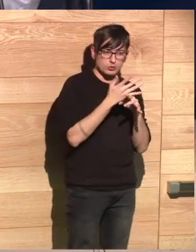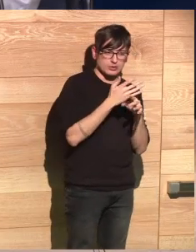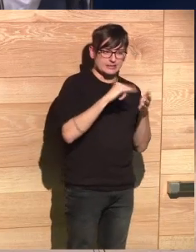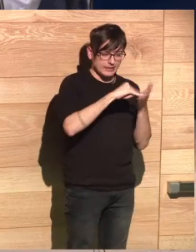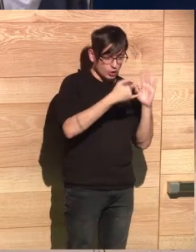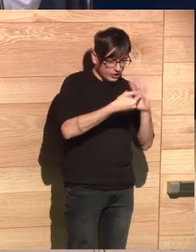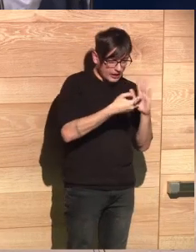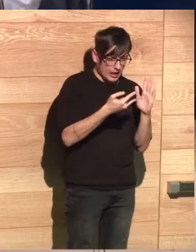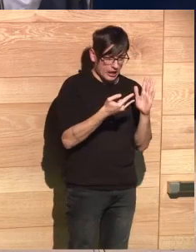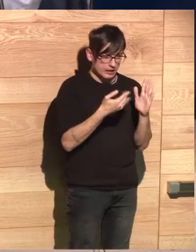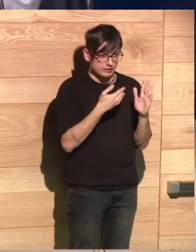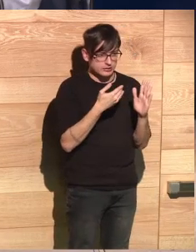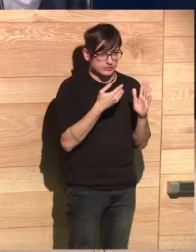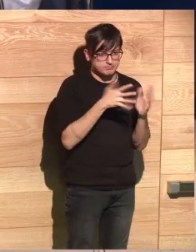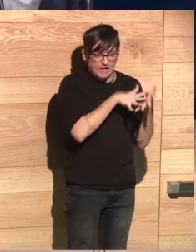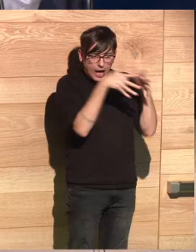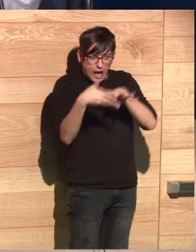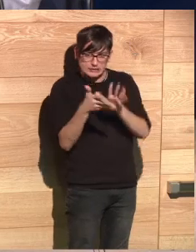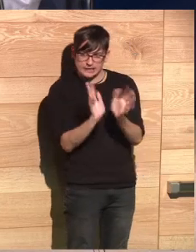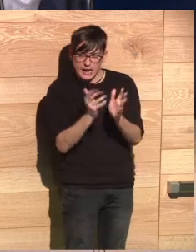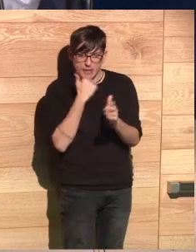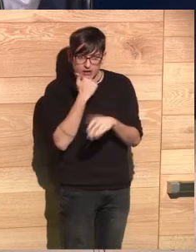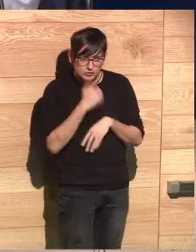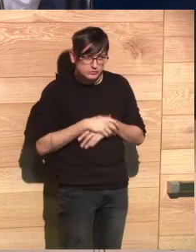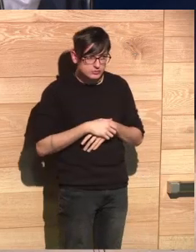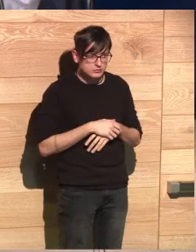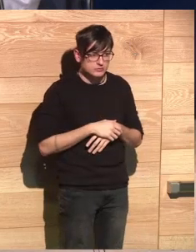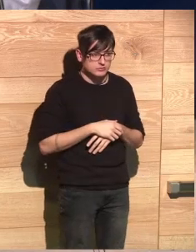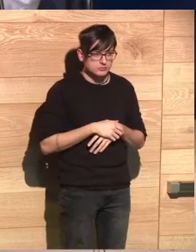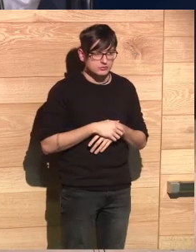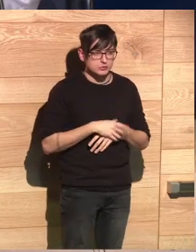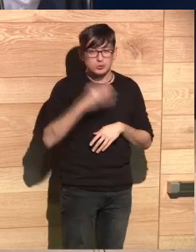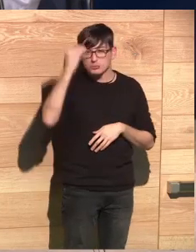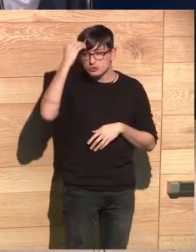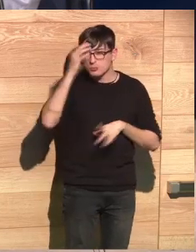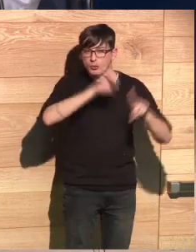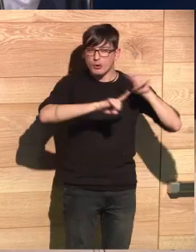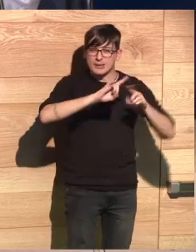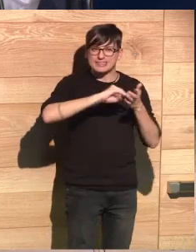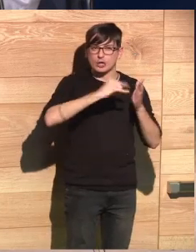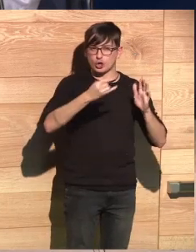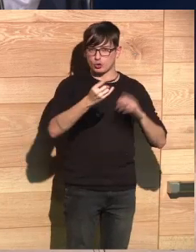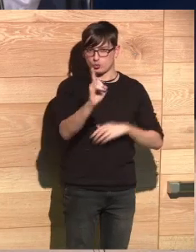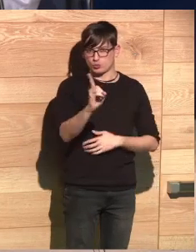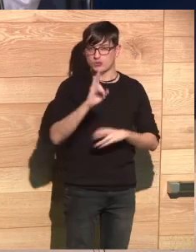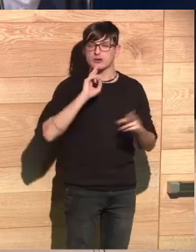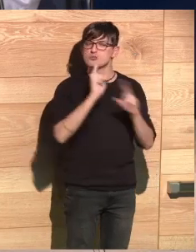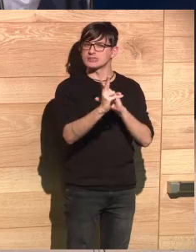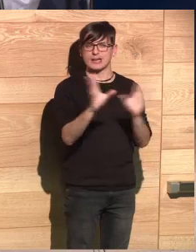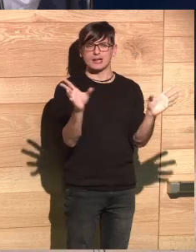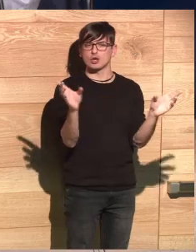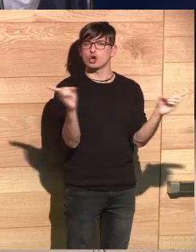tecnología pudiera llegar a algo del estilo? Yo creo que no es un problema tecnológico. La respuesta